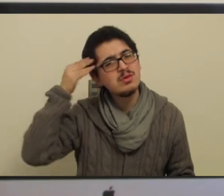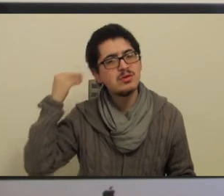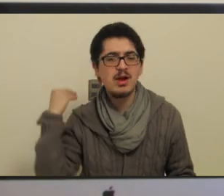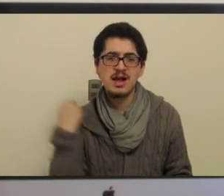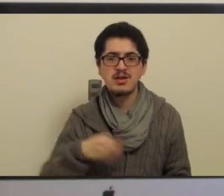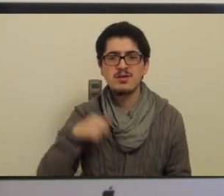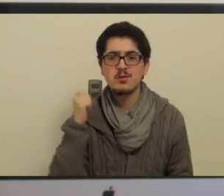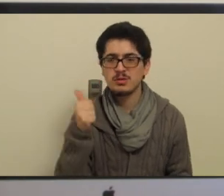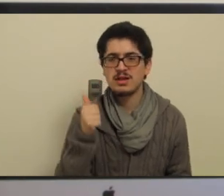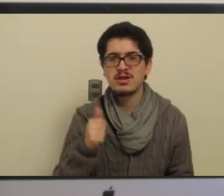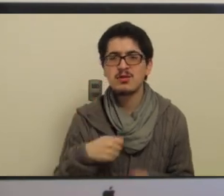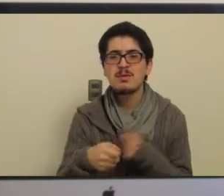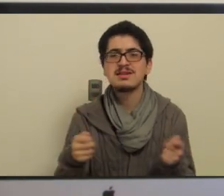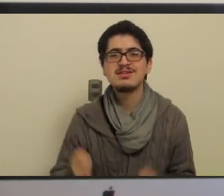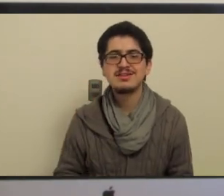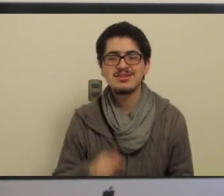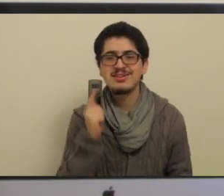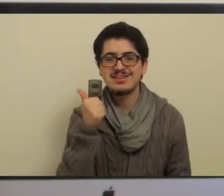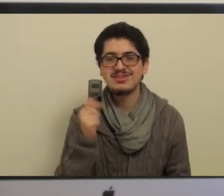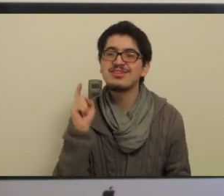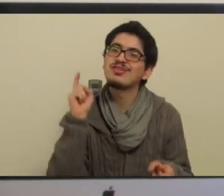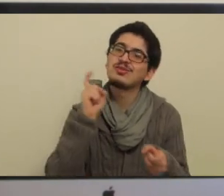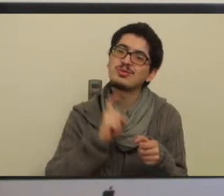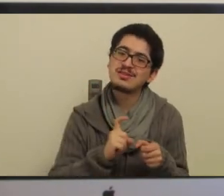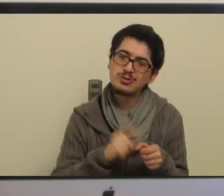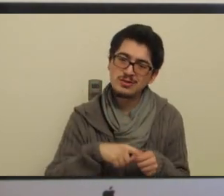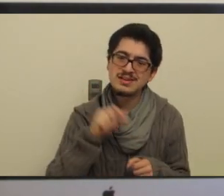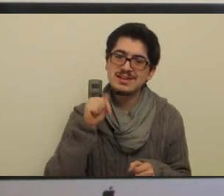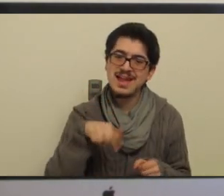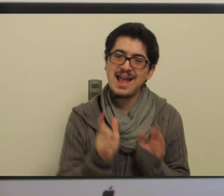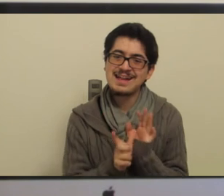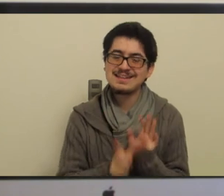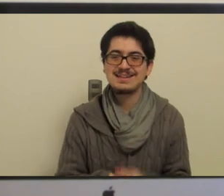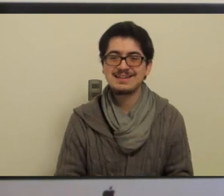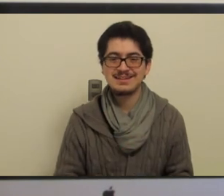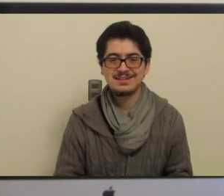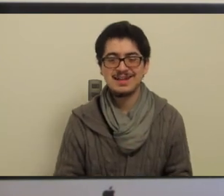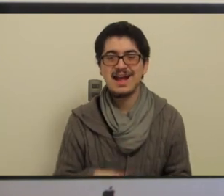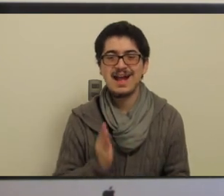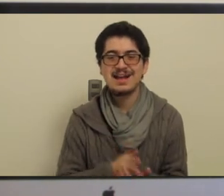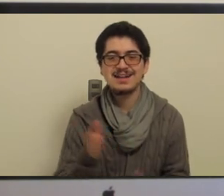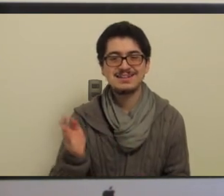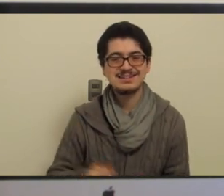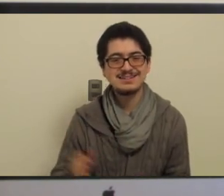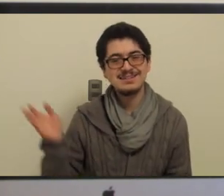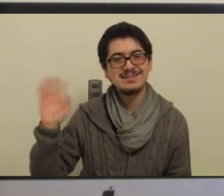olviden que, como siempre, los invito a darle me gusta, a compartir este video y, por sobre todas las cosas, a suscribirse. Así que